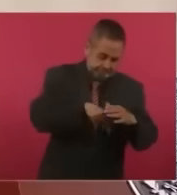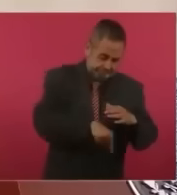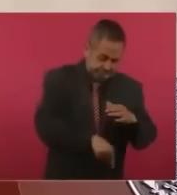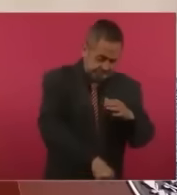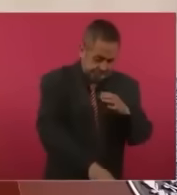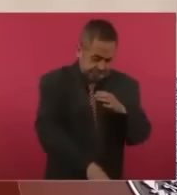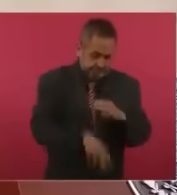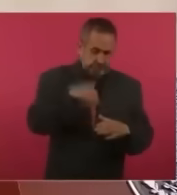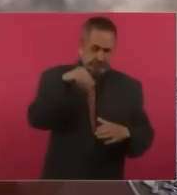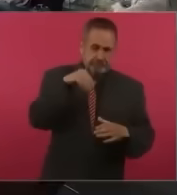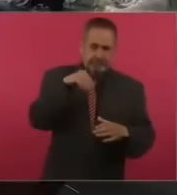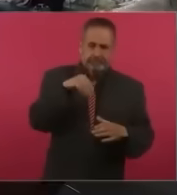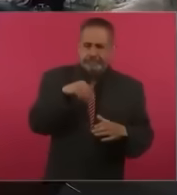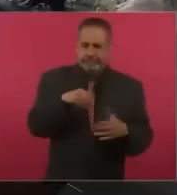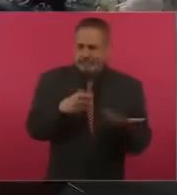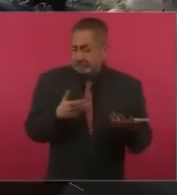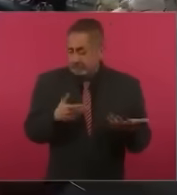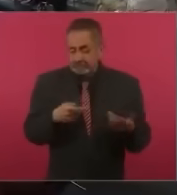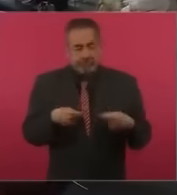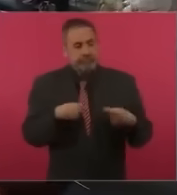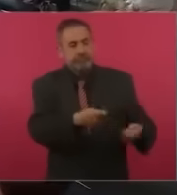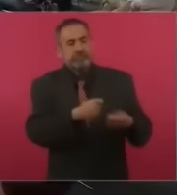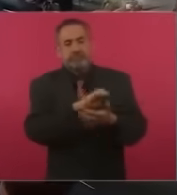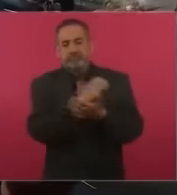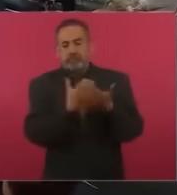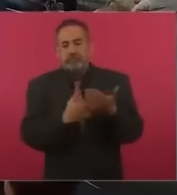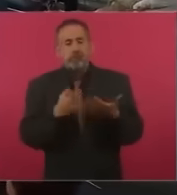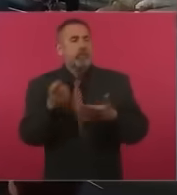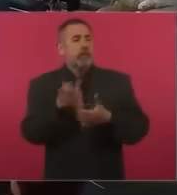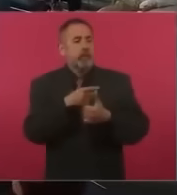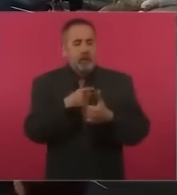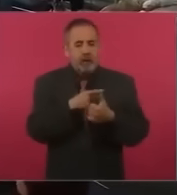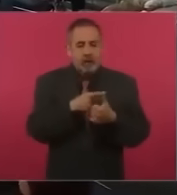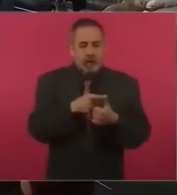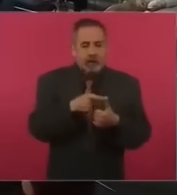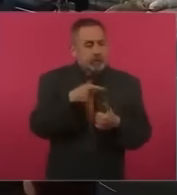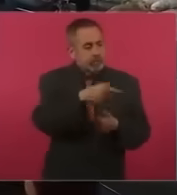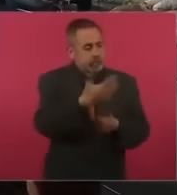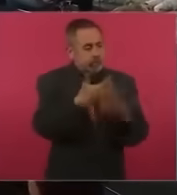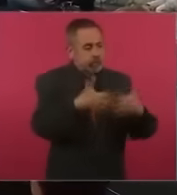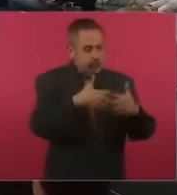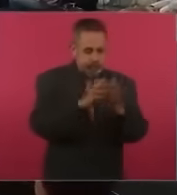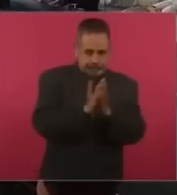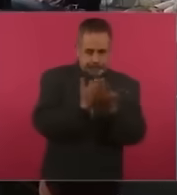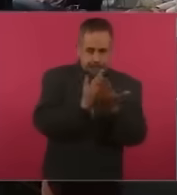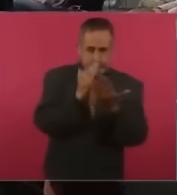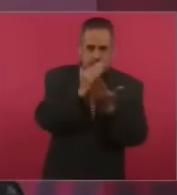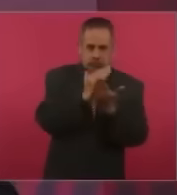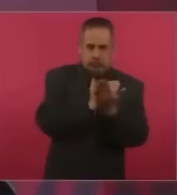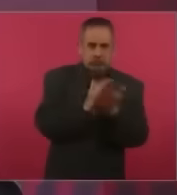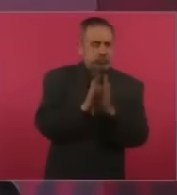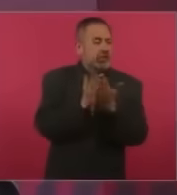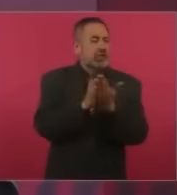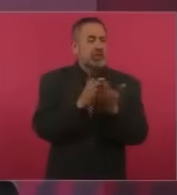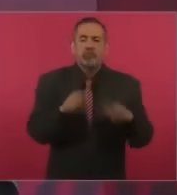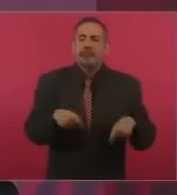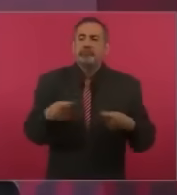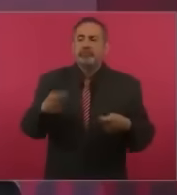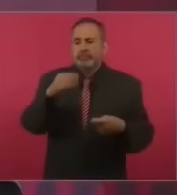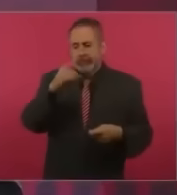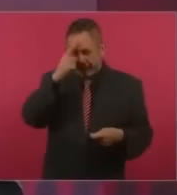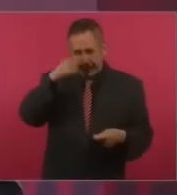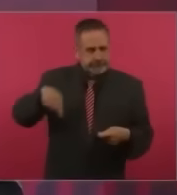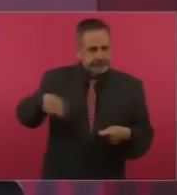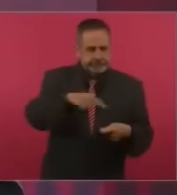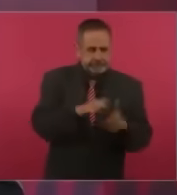y se revelaron ante el abandono de las políticas asistencialistas y la preeminencia del Estado vamos no surgió de la